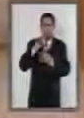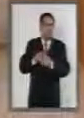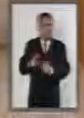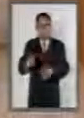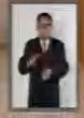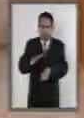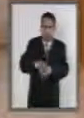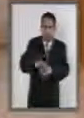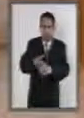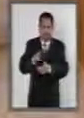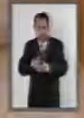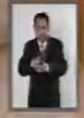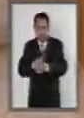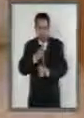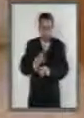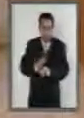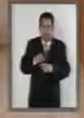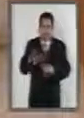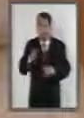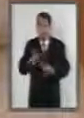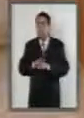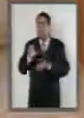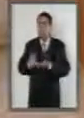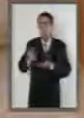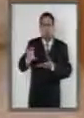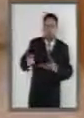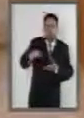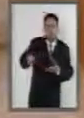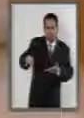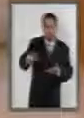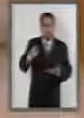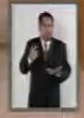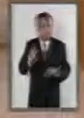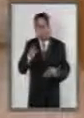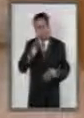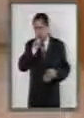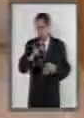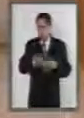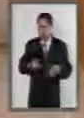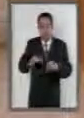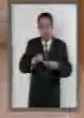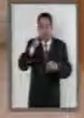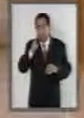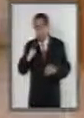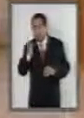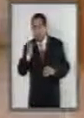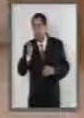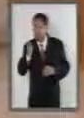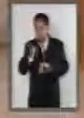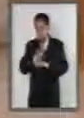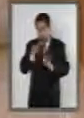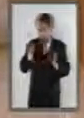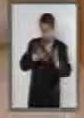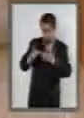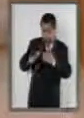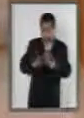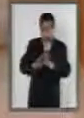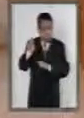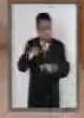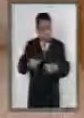se implementen, a los recursos asignados, pero sobre todo al éxito de estas zonas